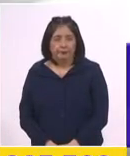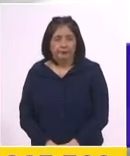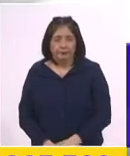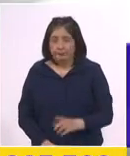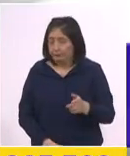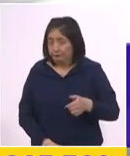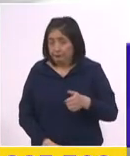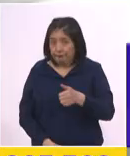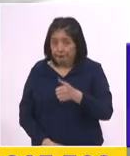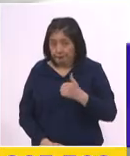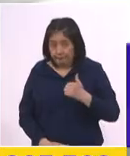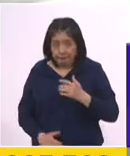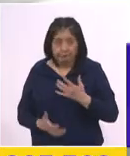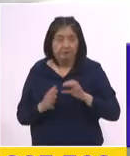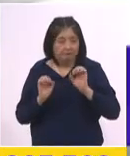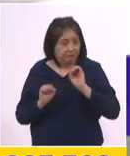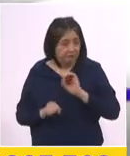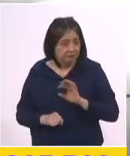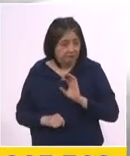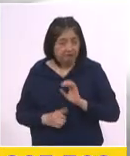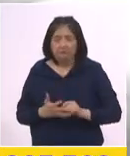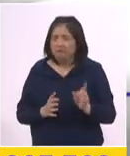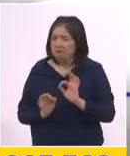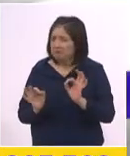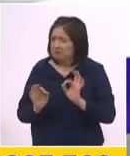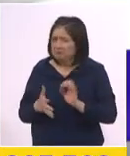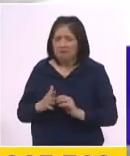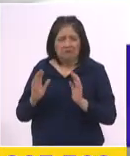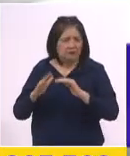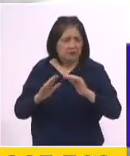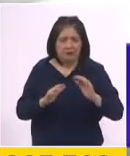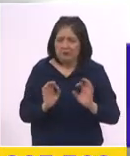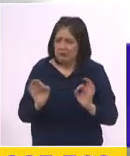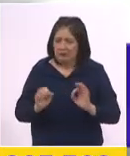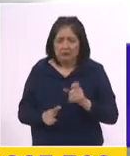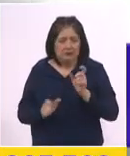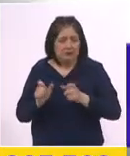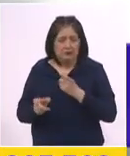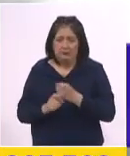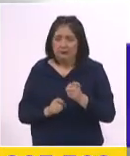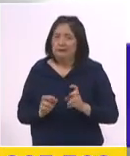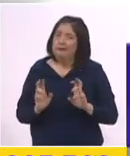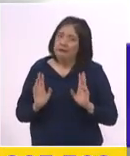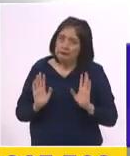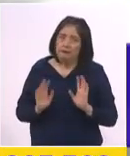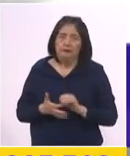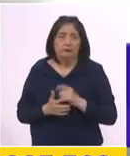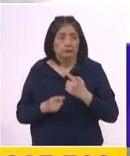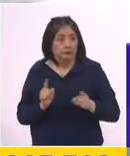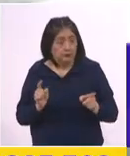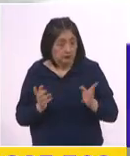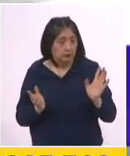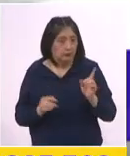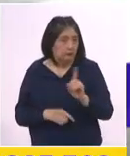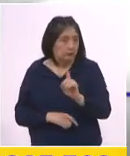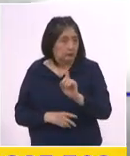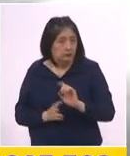Las autoridades finalmente confirmaron que no hubo daños materiales ni tampoco ningún herido, afortunadamente.